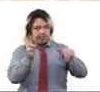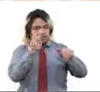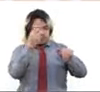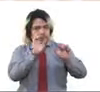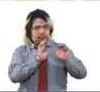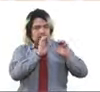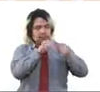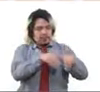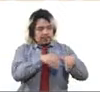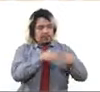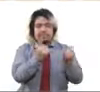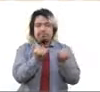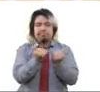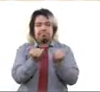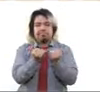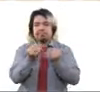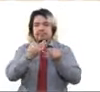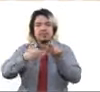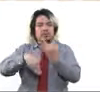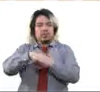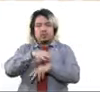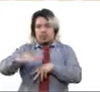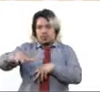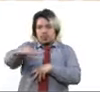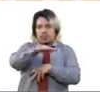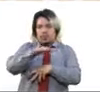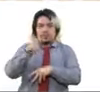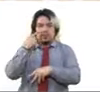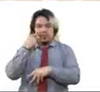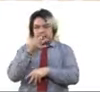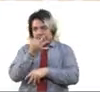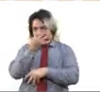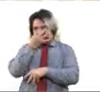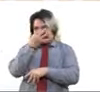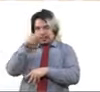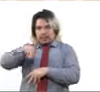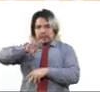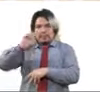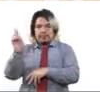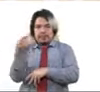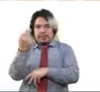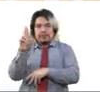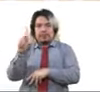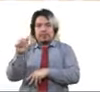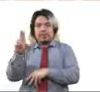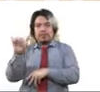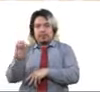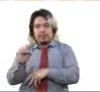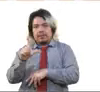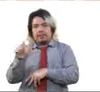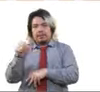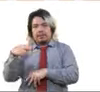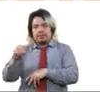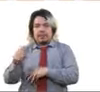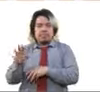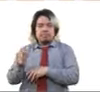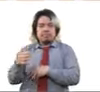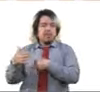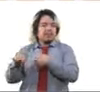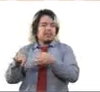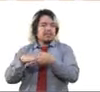que todas y todos ustedes, están en el proceso de ingreso al Instituto Rosario Castellanos y para los primeros días de